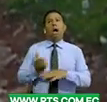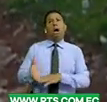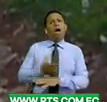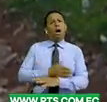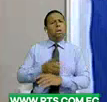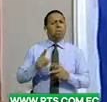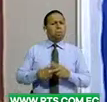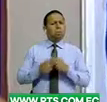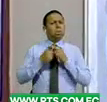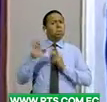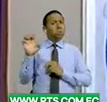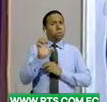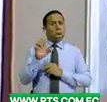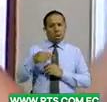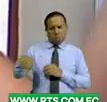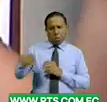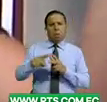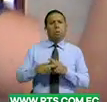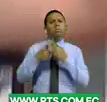los trabajos. Ajá.